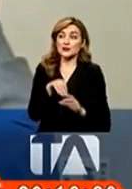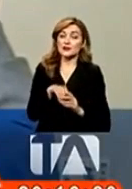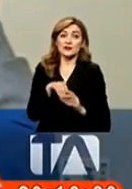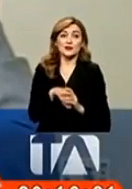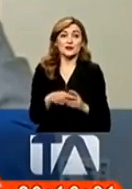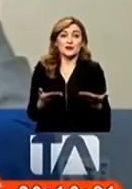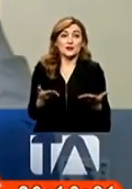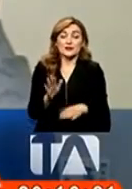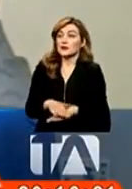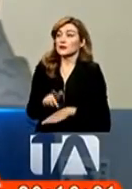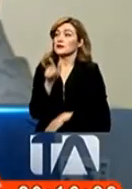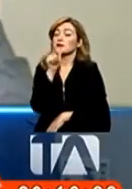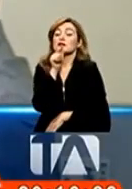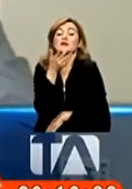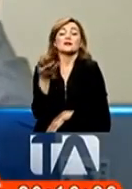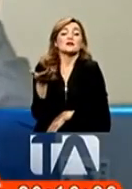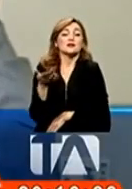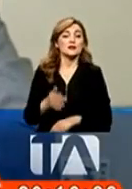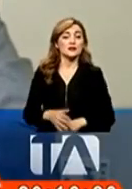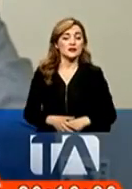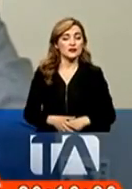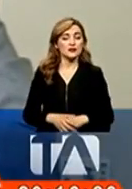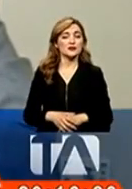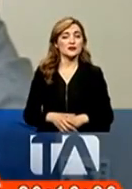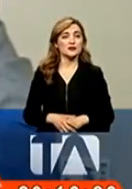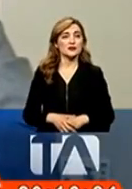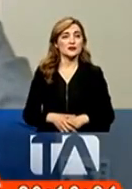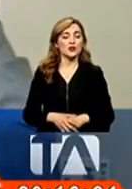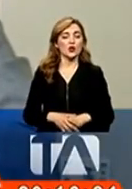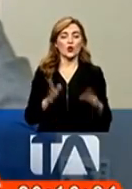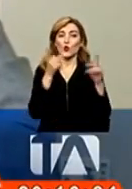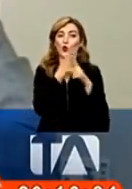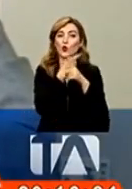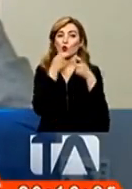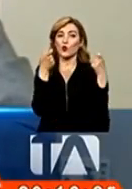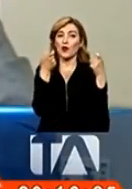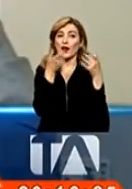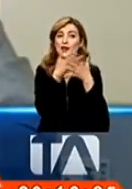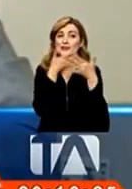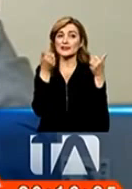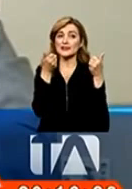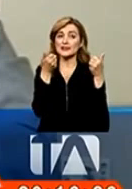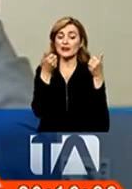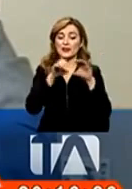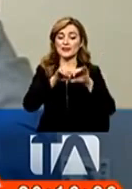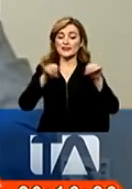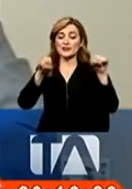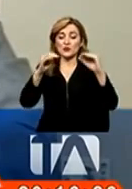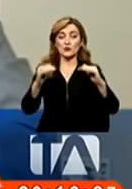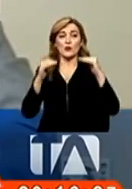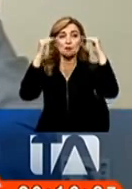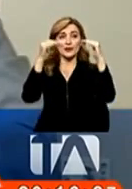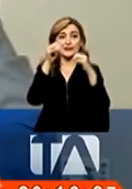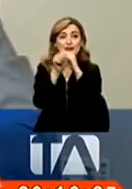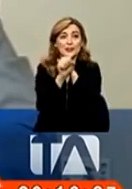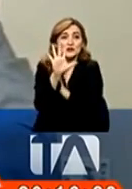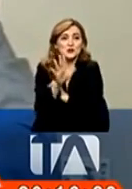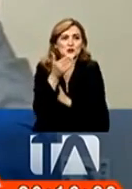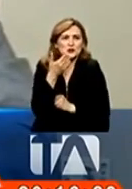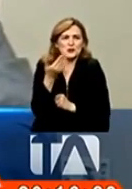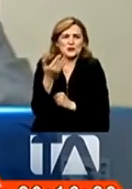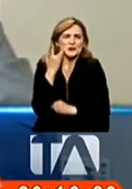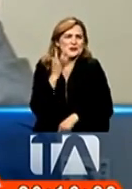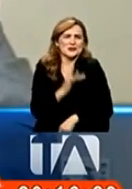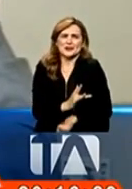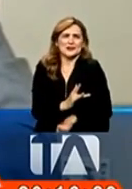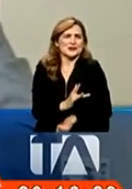establecer responsabilidades en caso de que existan indicios de irregularidades. Supuestamente una maestría que la ha hecho en 5 años